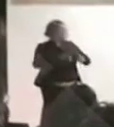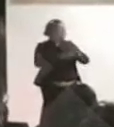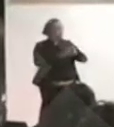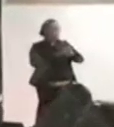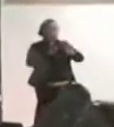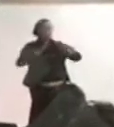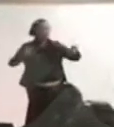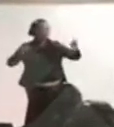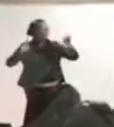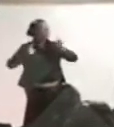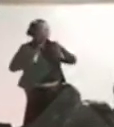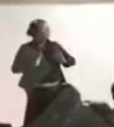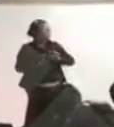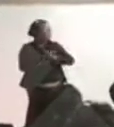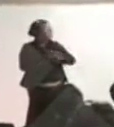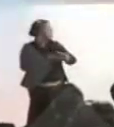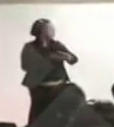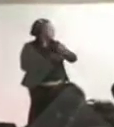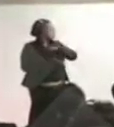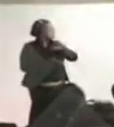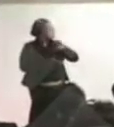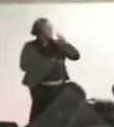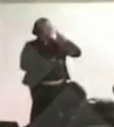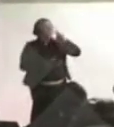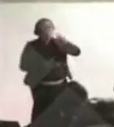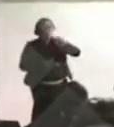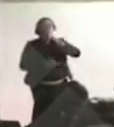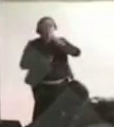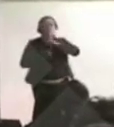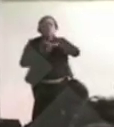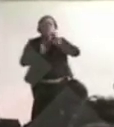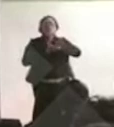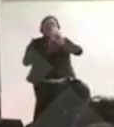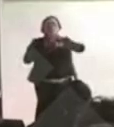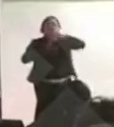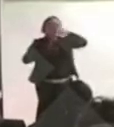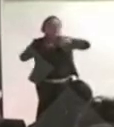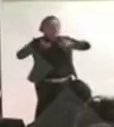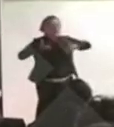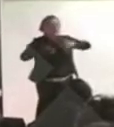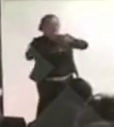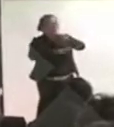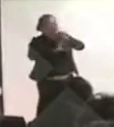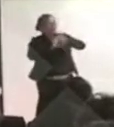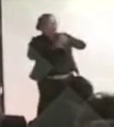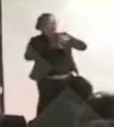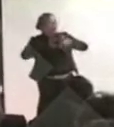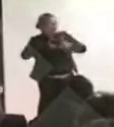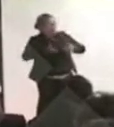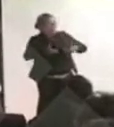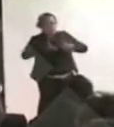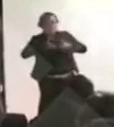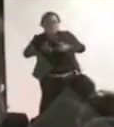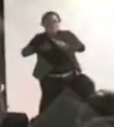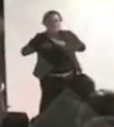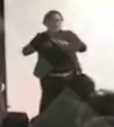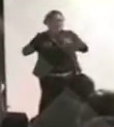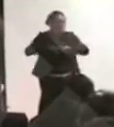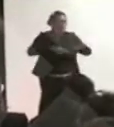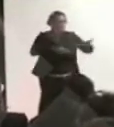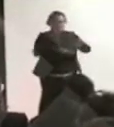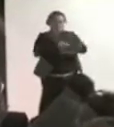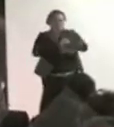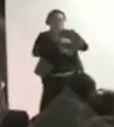despejadas. Hemos vuelto a descubrir nuestras fachadas, nuestra arquitectura. Hemos sentido y